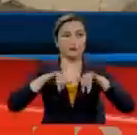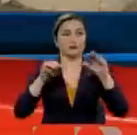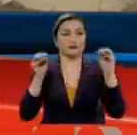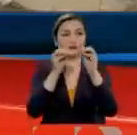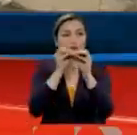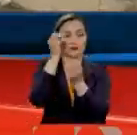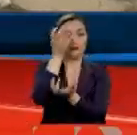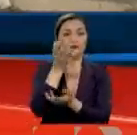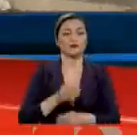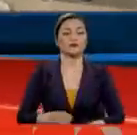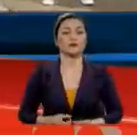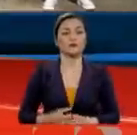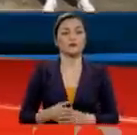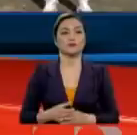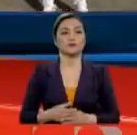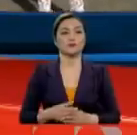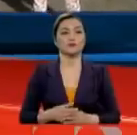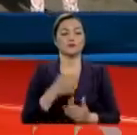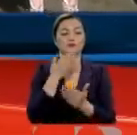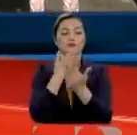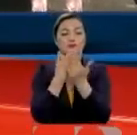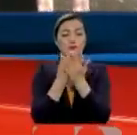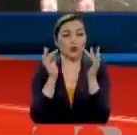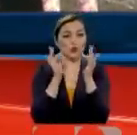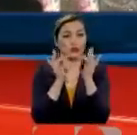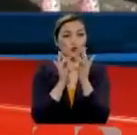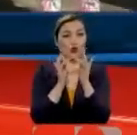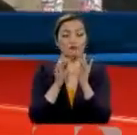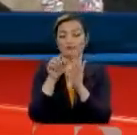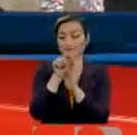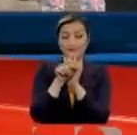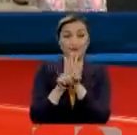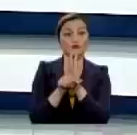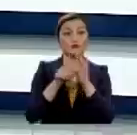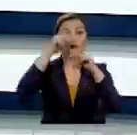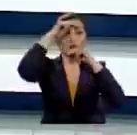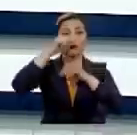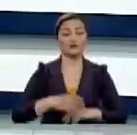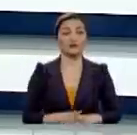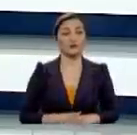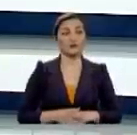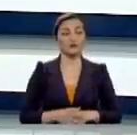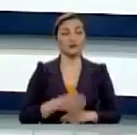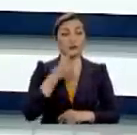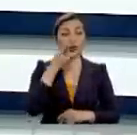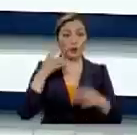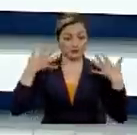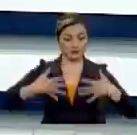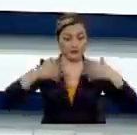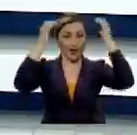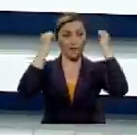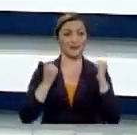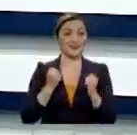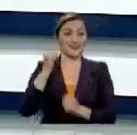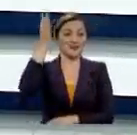ampliamos la información. Gracias, Angie. Más adelante estaremos contigo para conocer detalles de esta noticia. Y vemos también un señor que está vestido hoy de amarillo. Y es